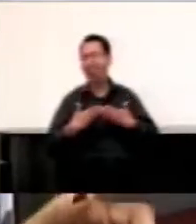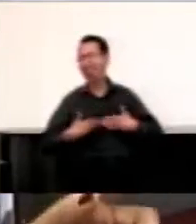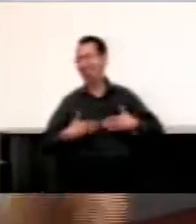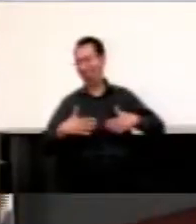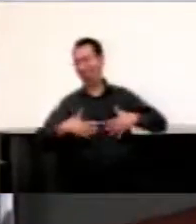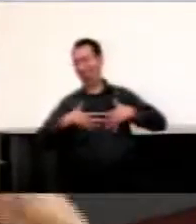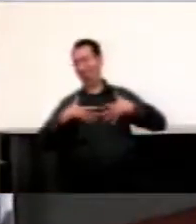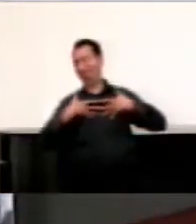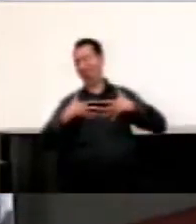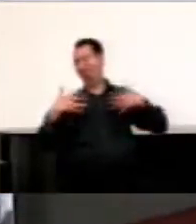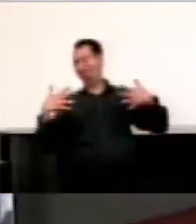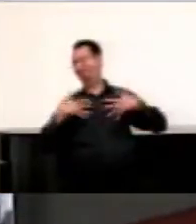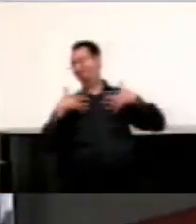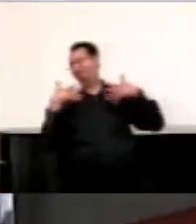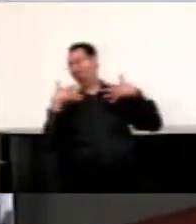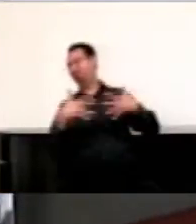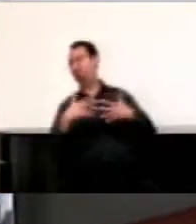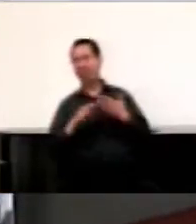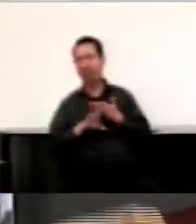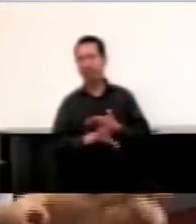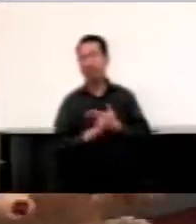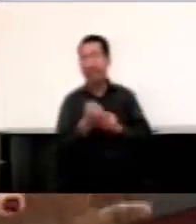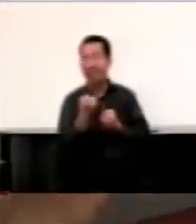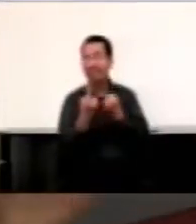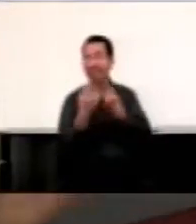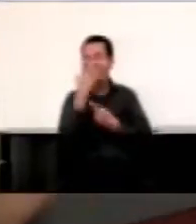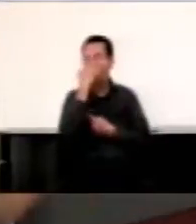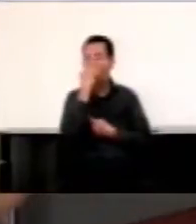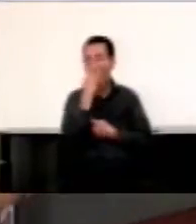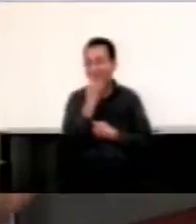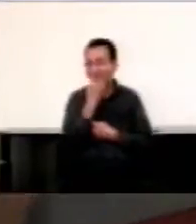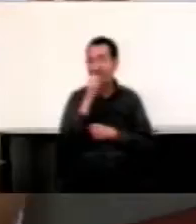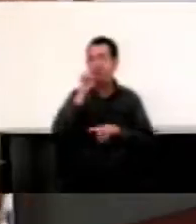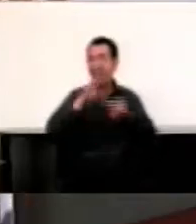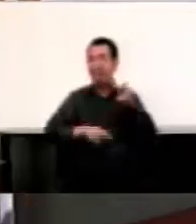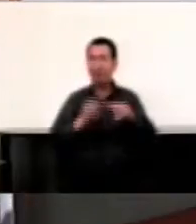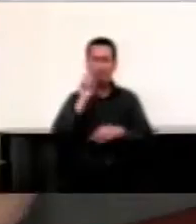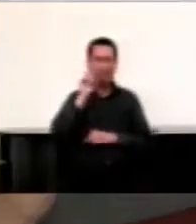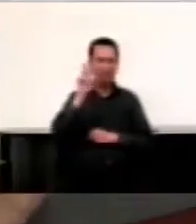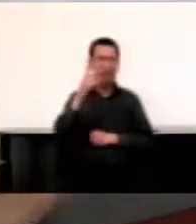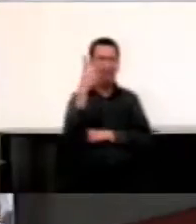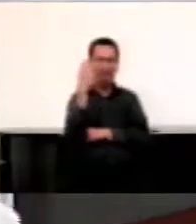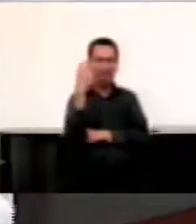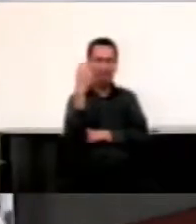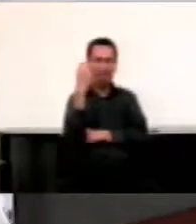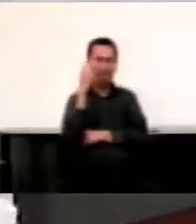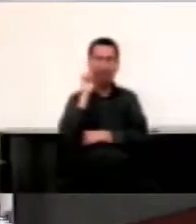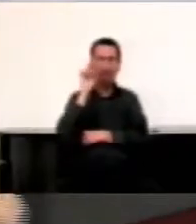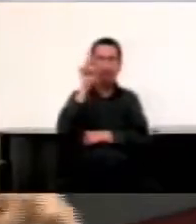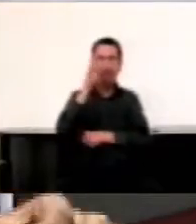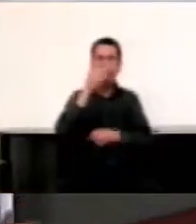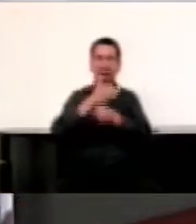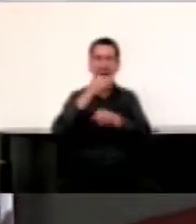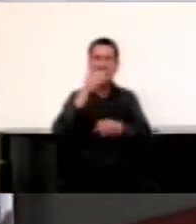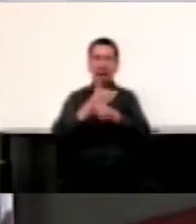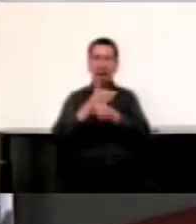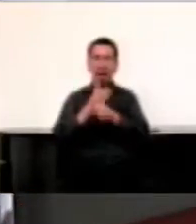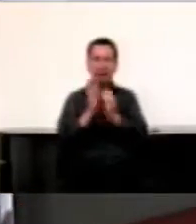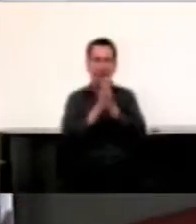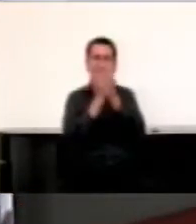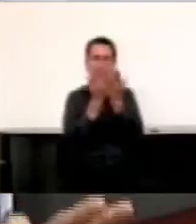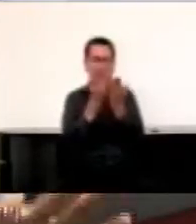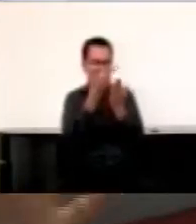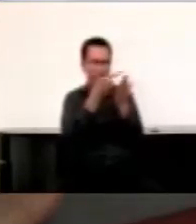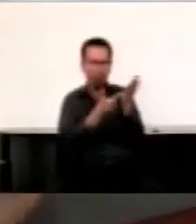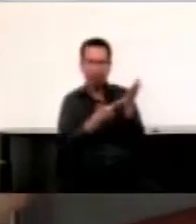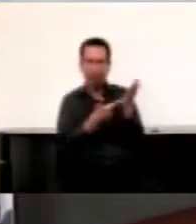una gráfica, esa, muchas gracias, que habla de los datos del Latinobarómetro, que también los menciona el libro.